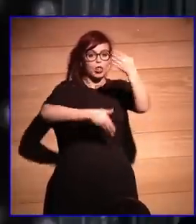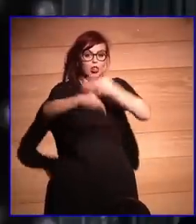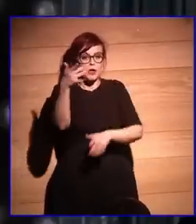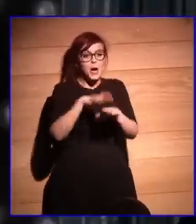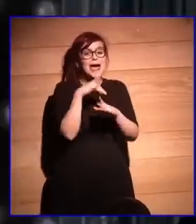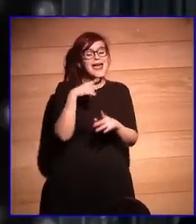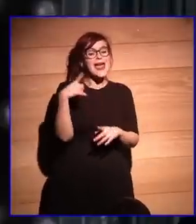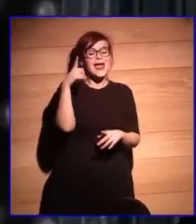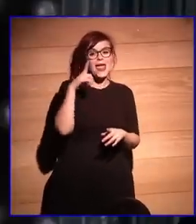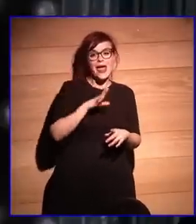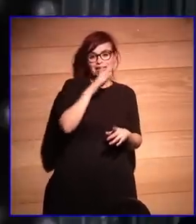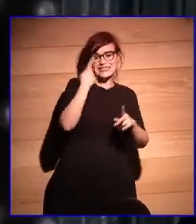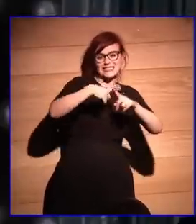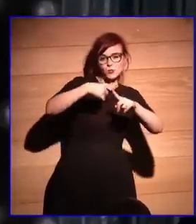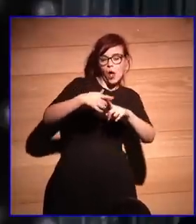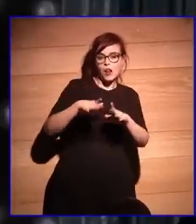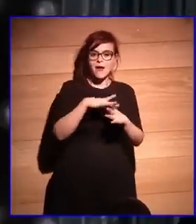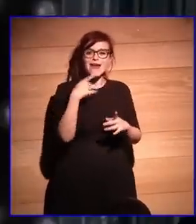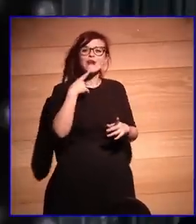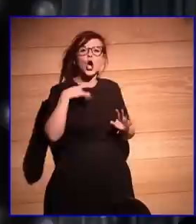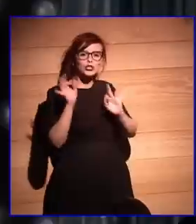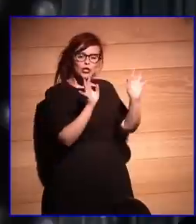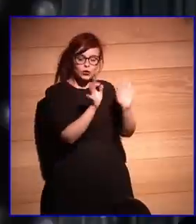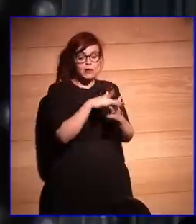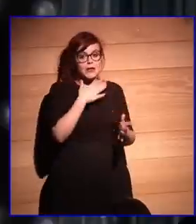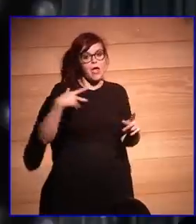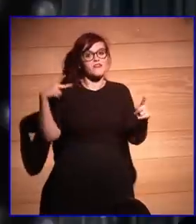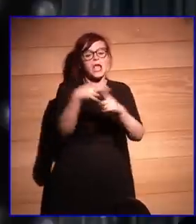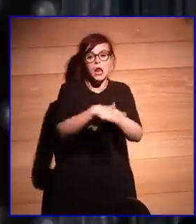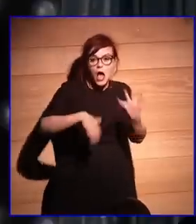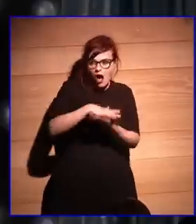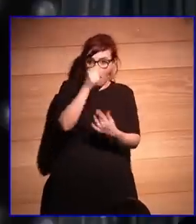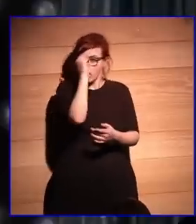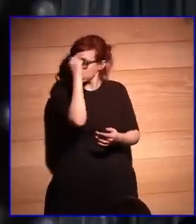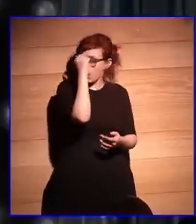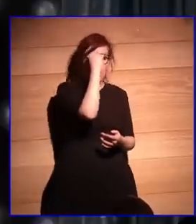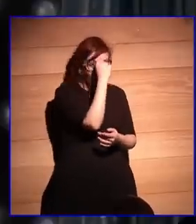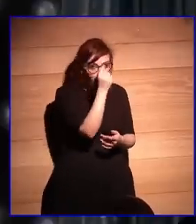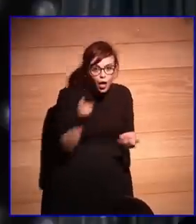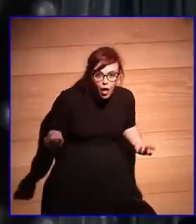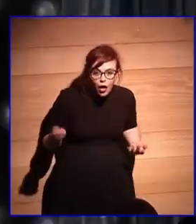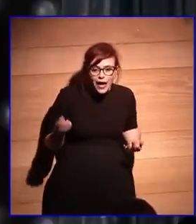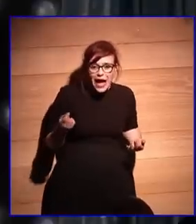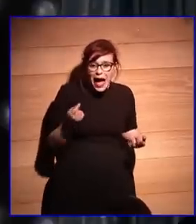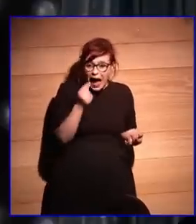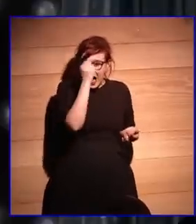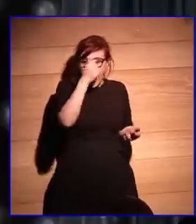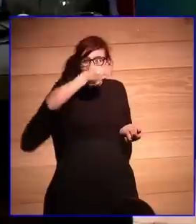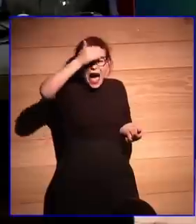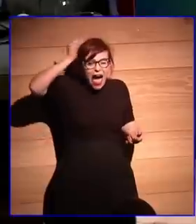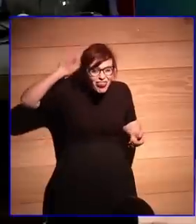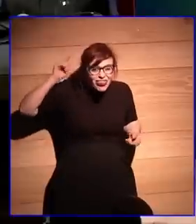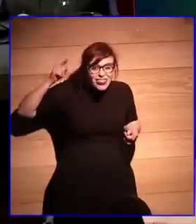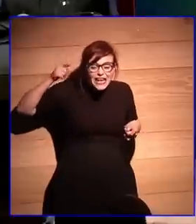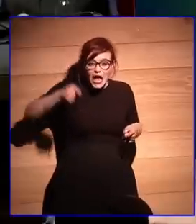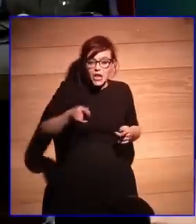contenido erótico y sexual y querían de alguna forma evitar el escándalo. Sí. Perdóname, ¿Mahatma Gandhi estás hablando? Mahatma